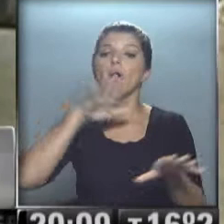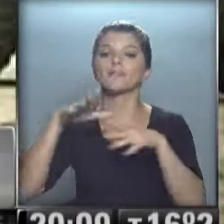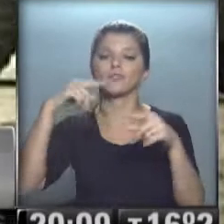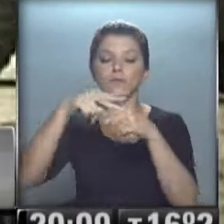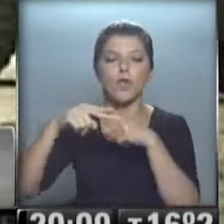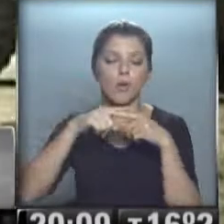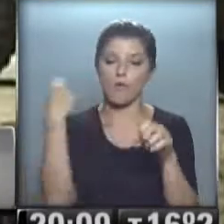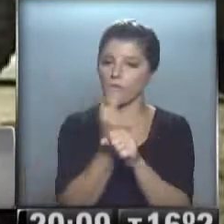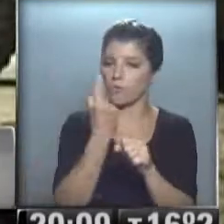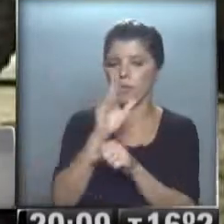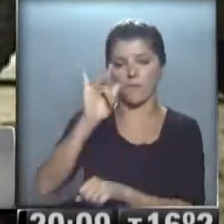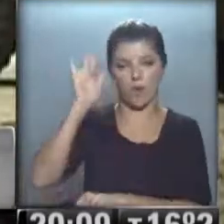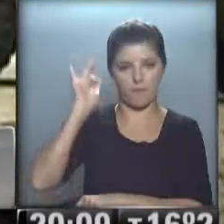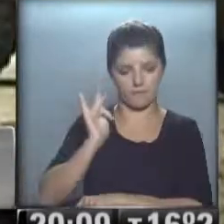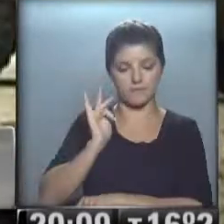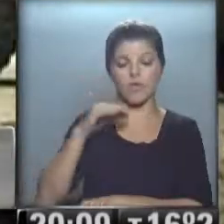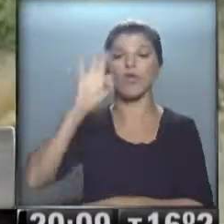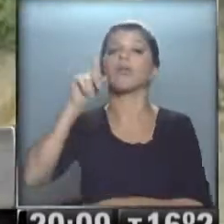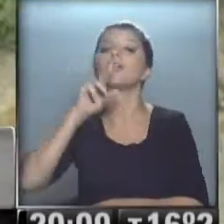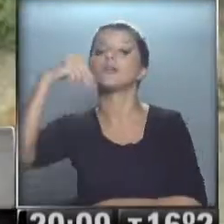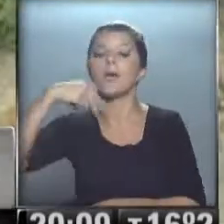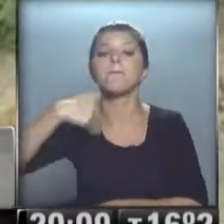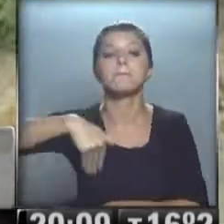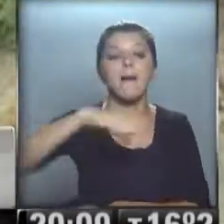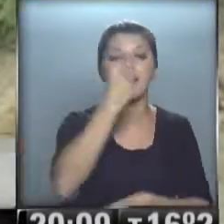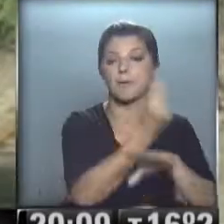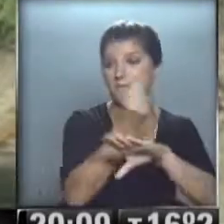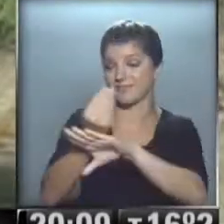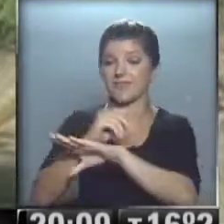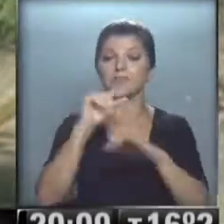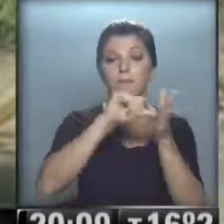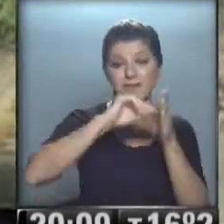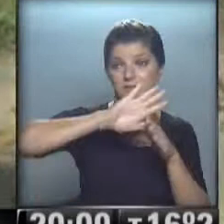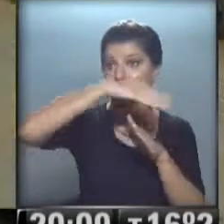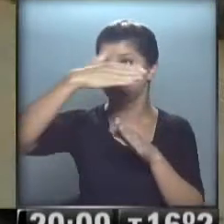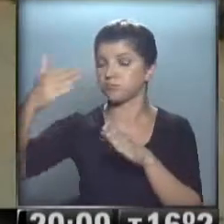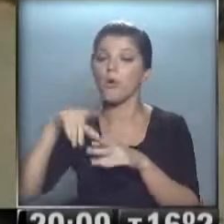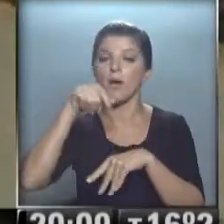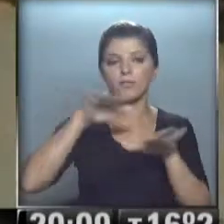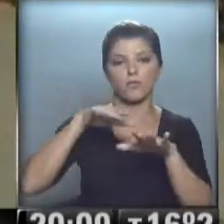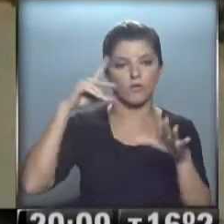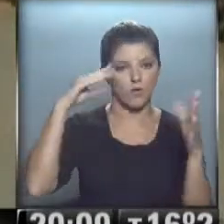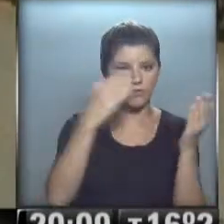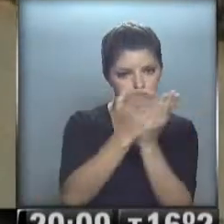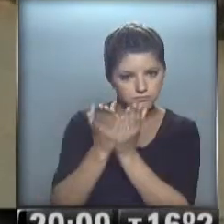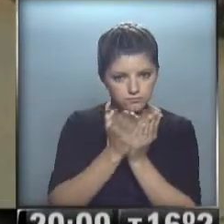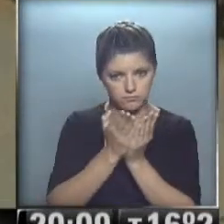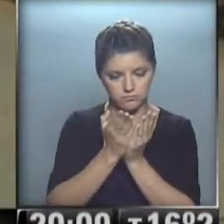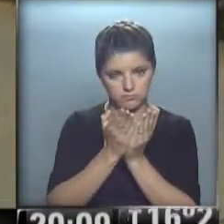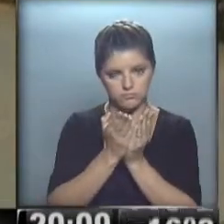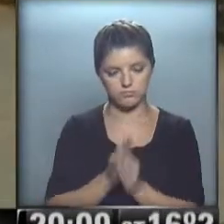diálogo celebrada el miércoles. La OTAN convocará a representantes de países vecinos para analizar la situación.